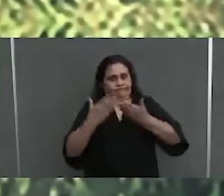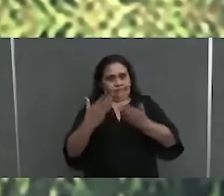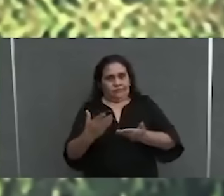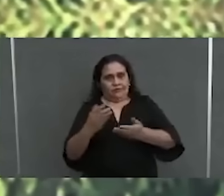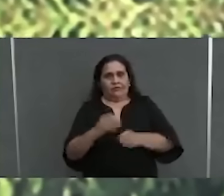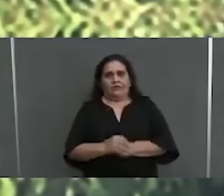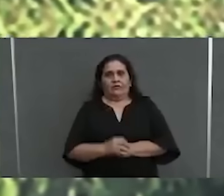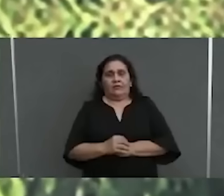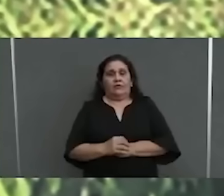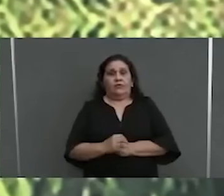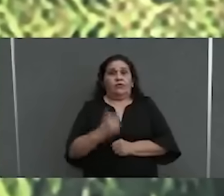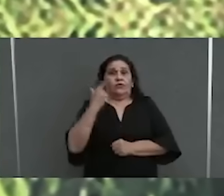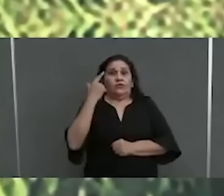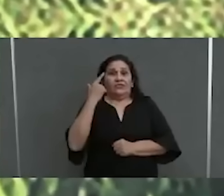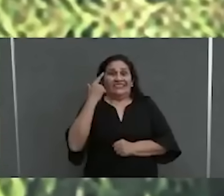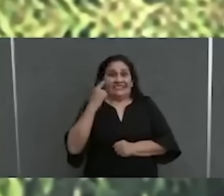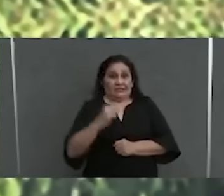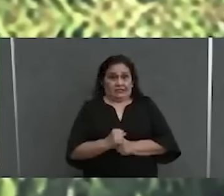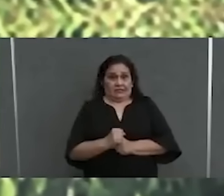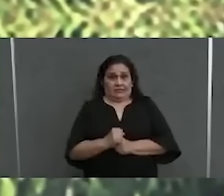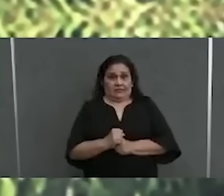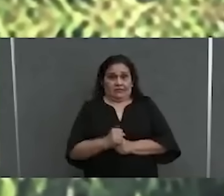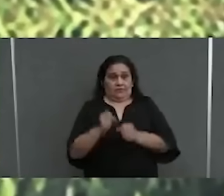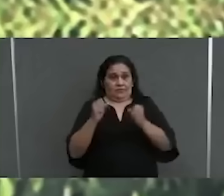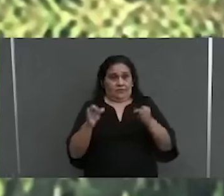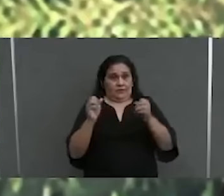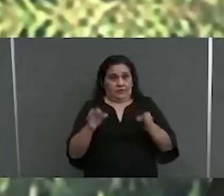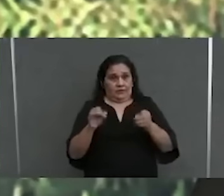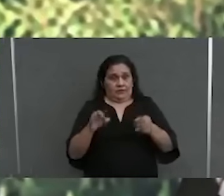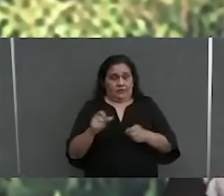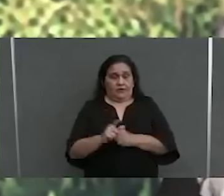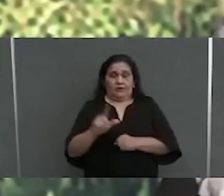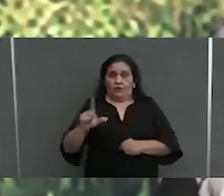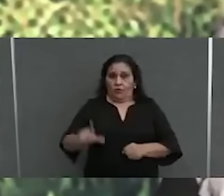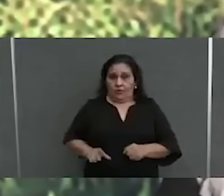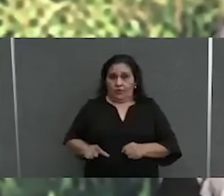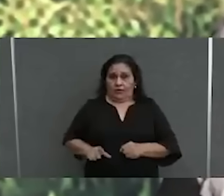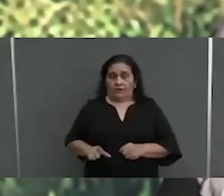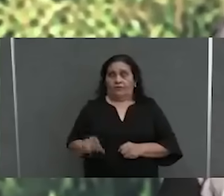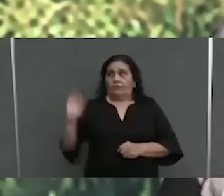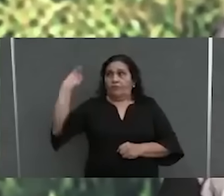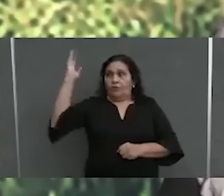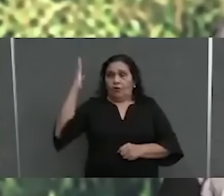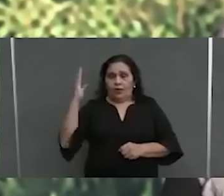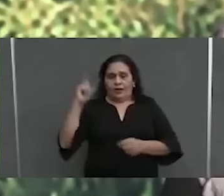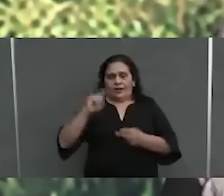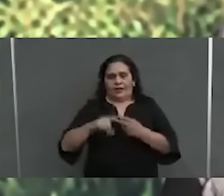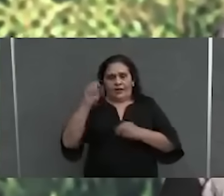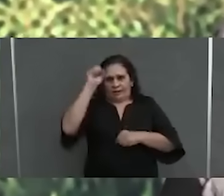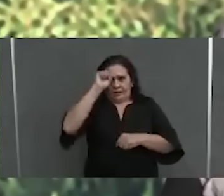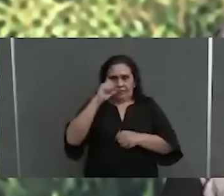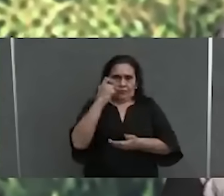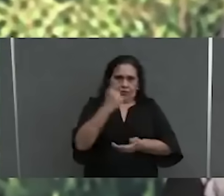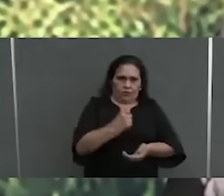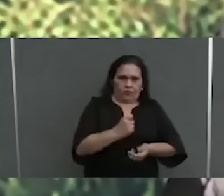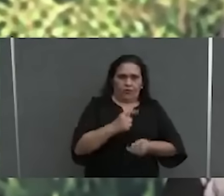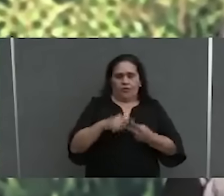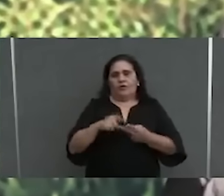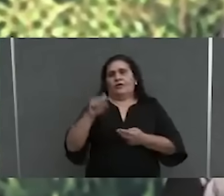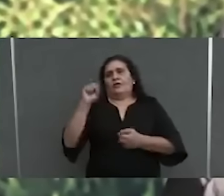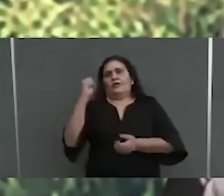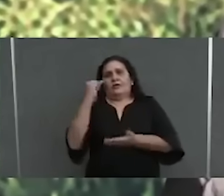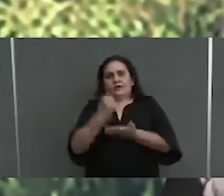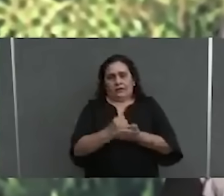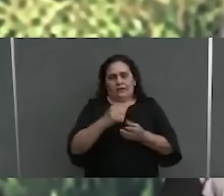7 dependencias del gobierno que participan. De parte del gobierno federal es la Secretaría de Economía, la Secretaría de Hacienda, el SAT, la Procuraduría